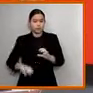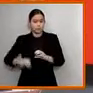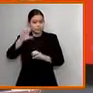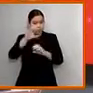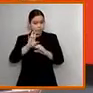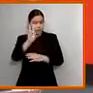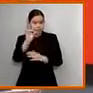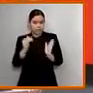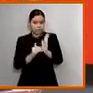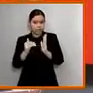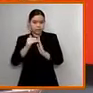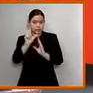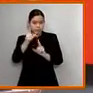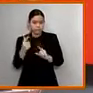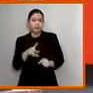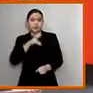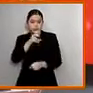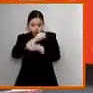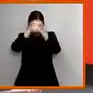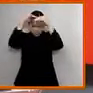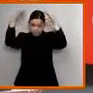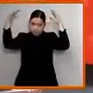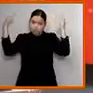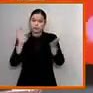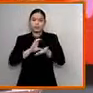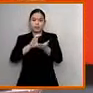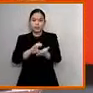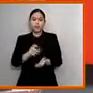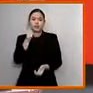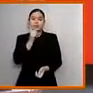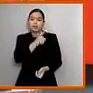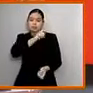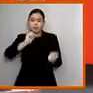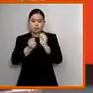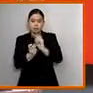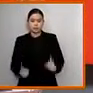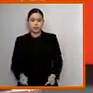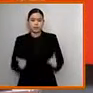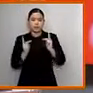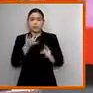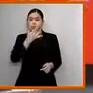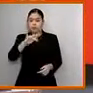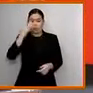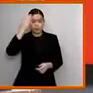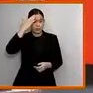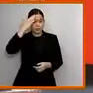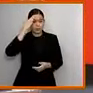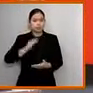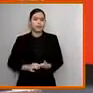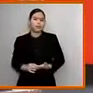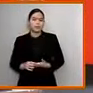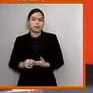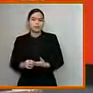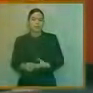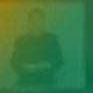7 millones de lempiras. Vive tu sueño con nuestro super premio porque el loto te cambia la vida y tu suerte lo sabe.